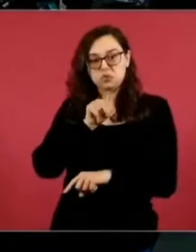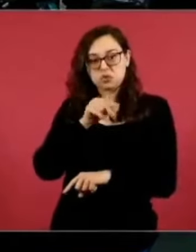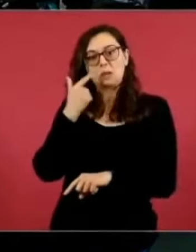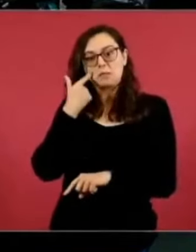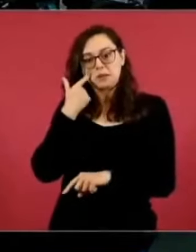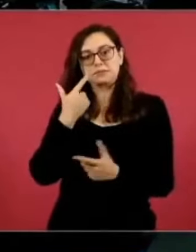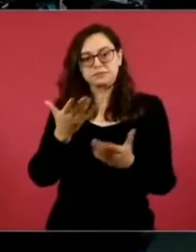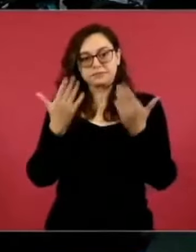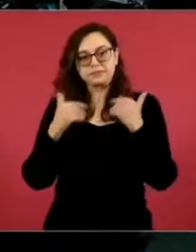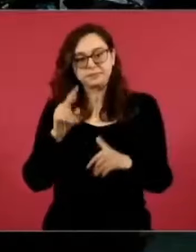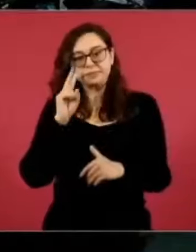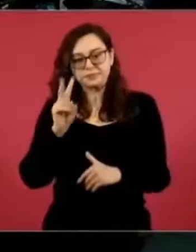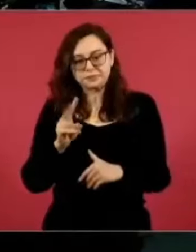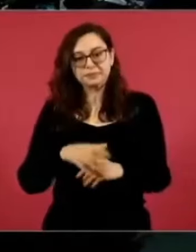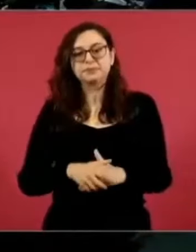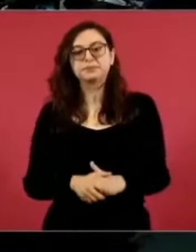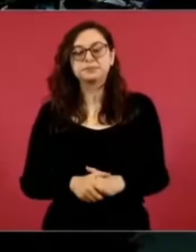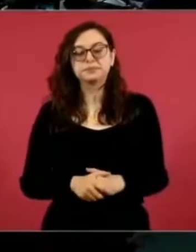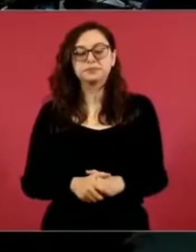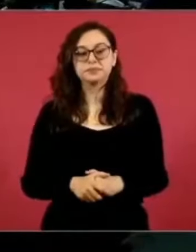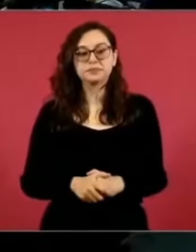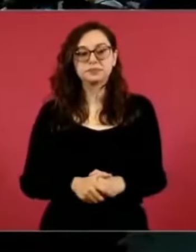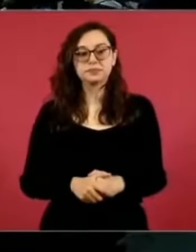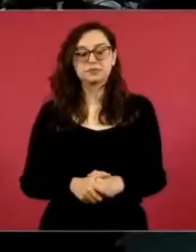Escuchemos. La magnitud de los del...